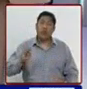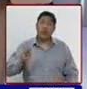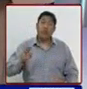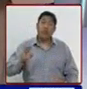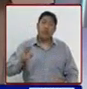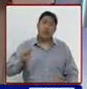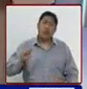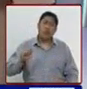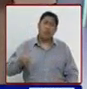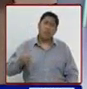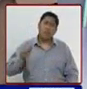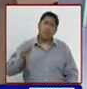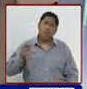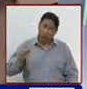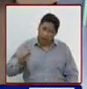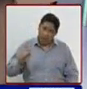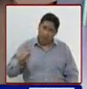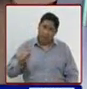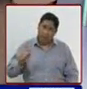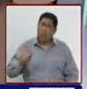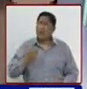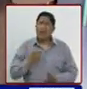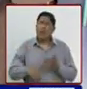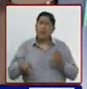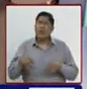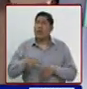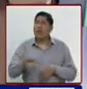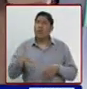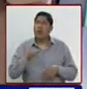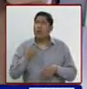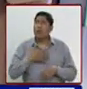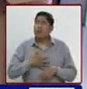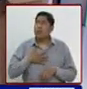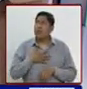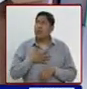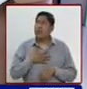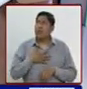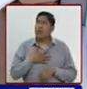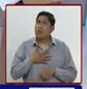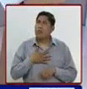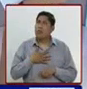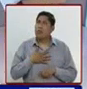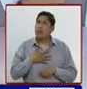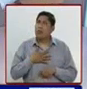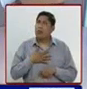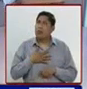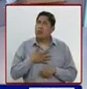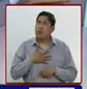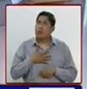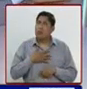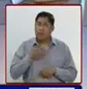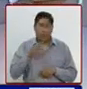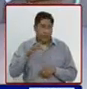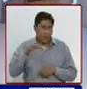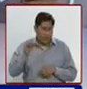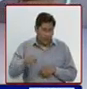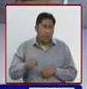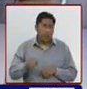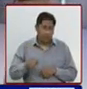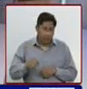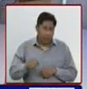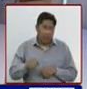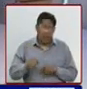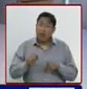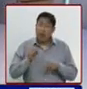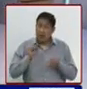calle, avenida Mecapaca, por favor, ¿en qué zona, para que especifiques a la población? Donato. Es lo